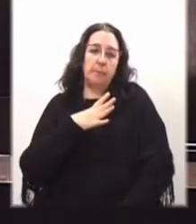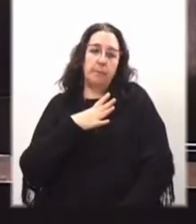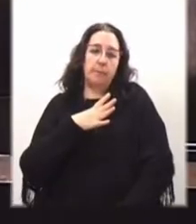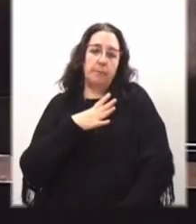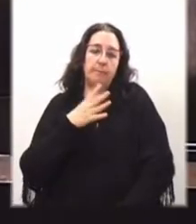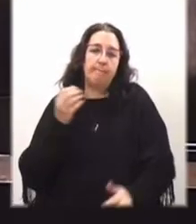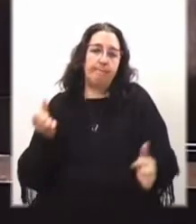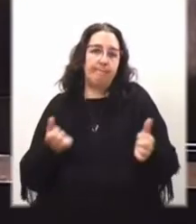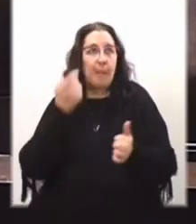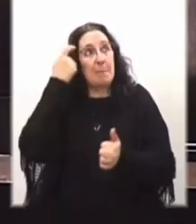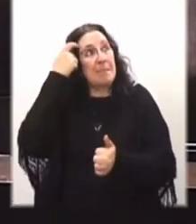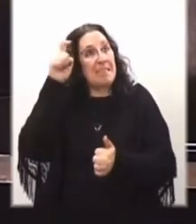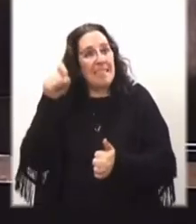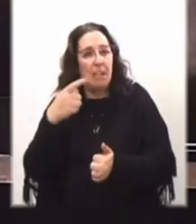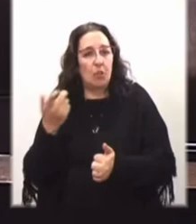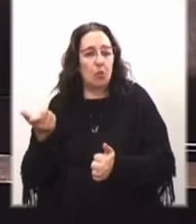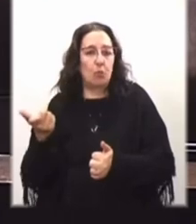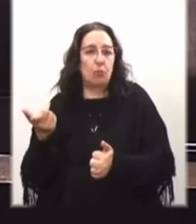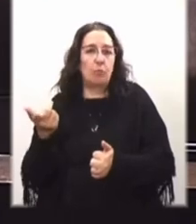la hacíamos inventando, la hacíamos